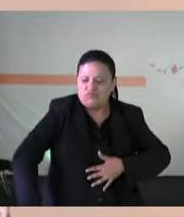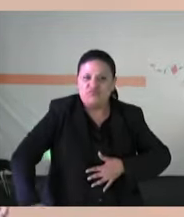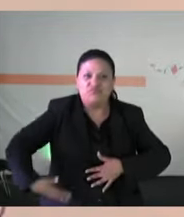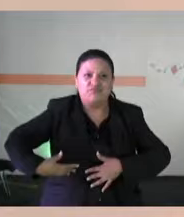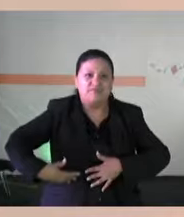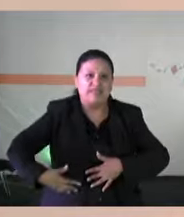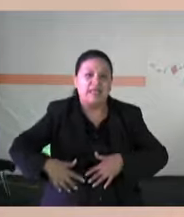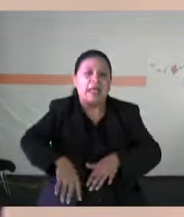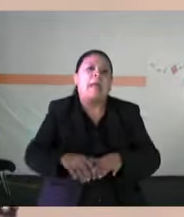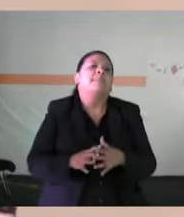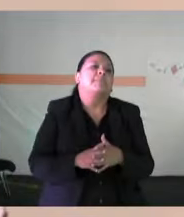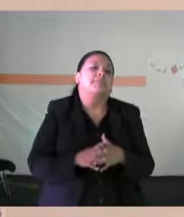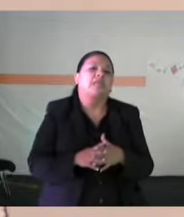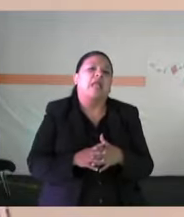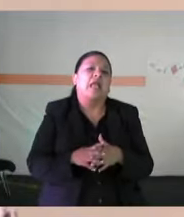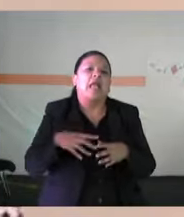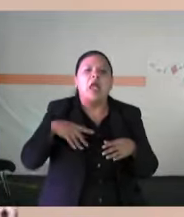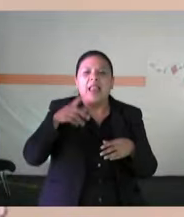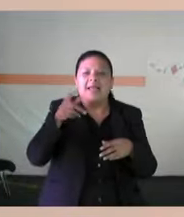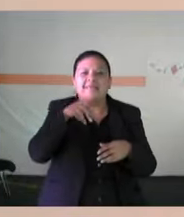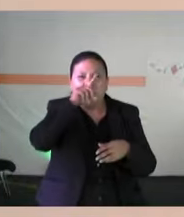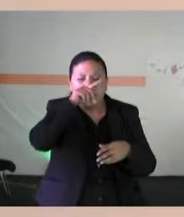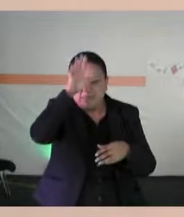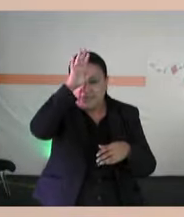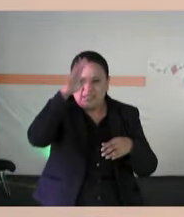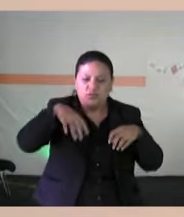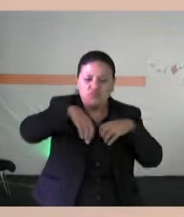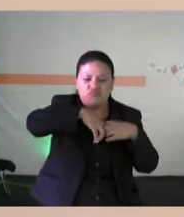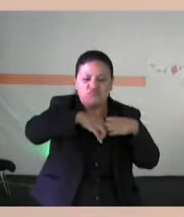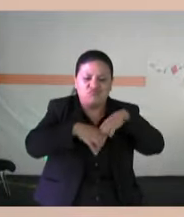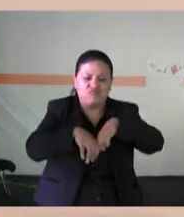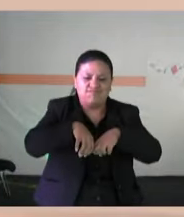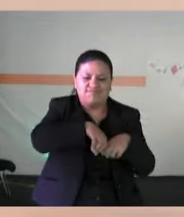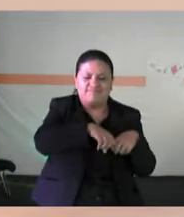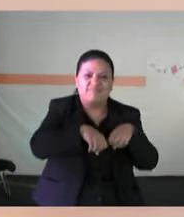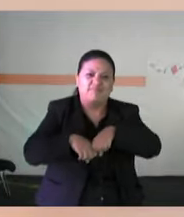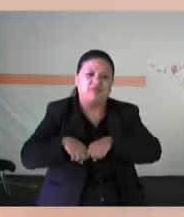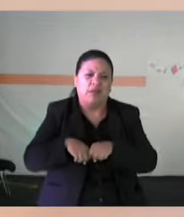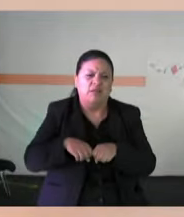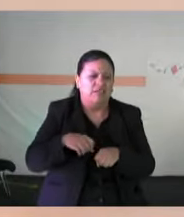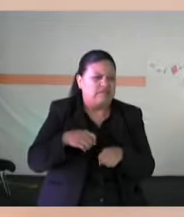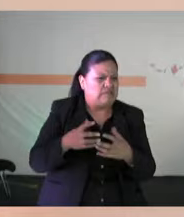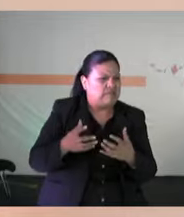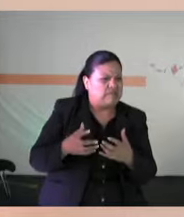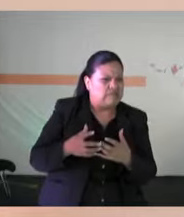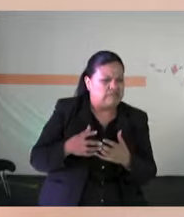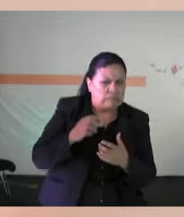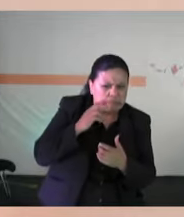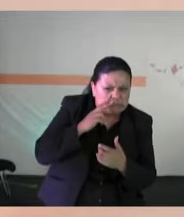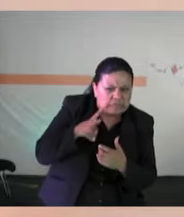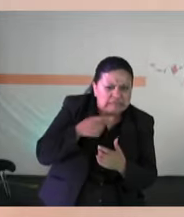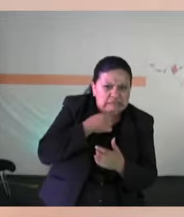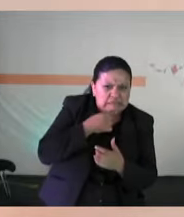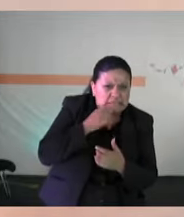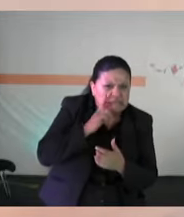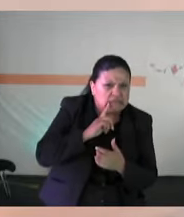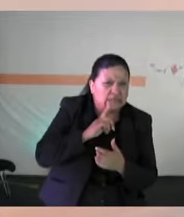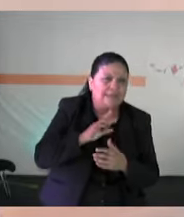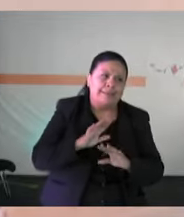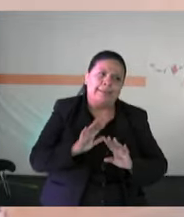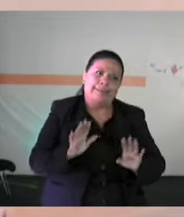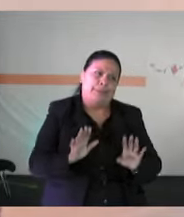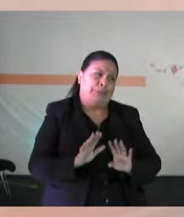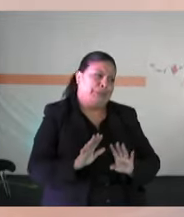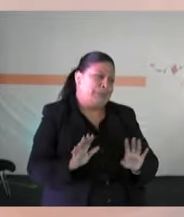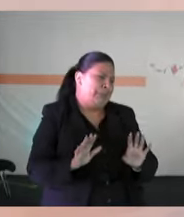tipo pegándose unas con otras. O sea, yo entré a esta criatura y digo, no, están muy